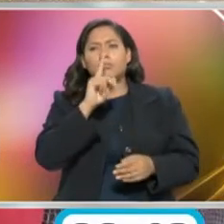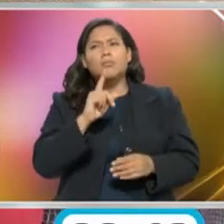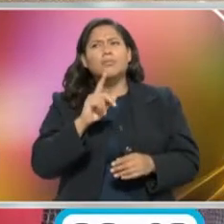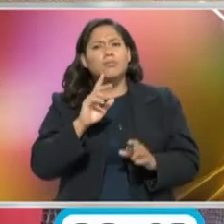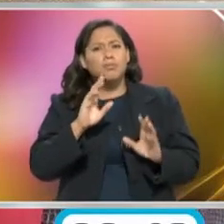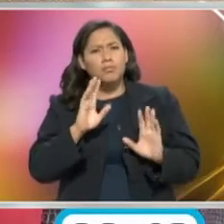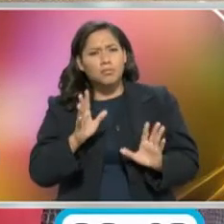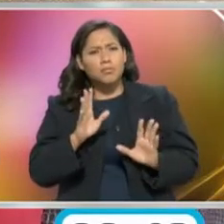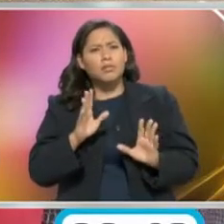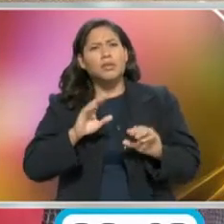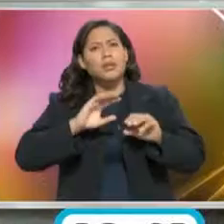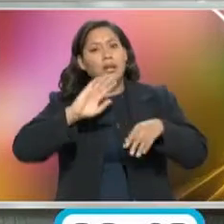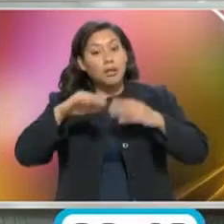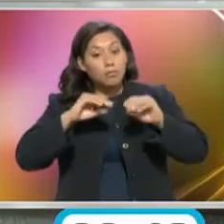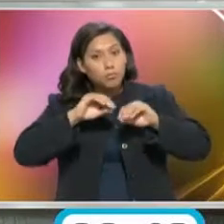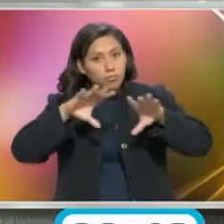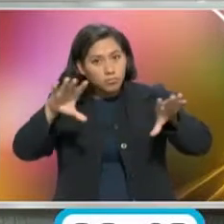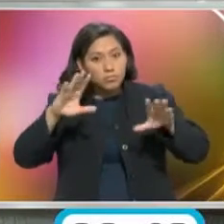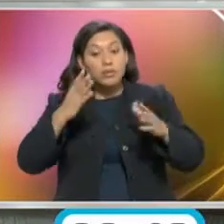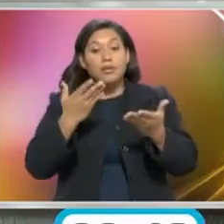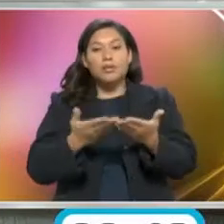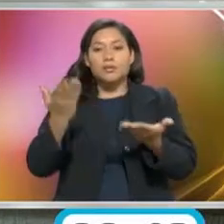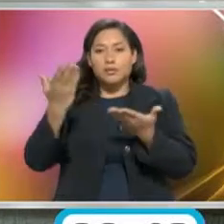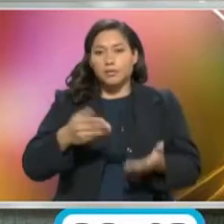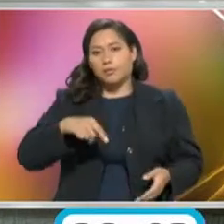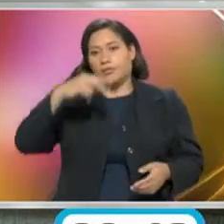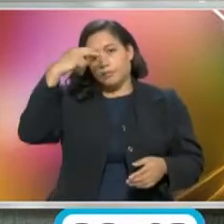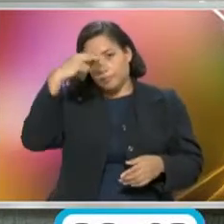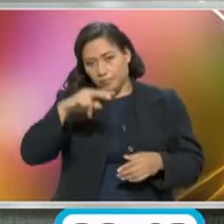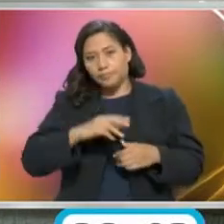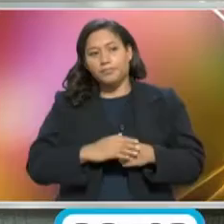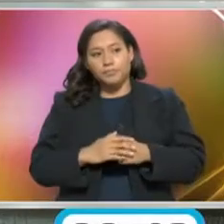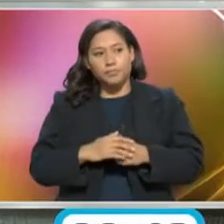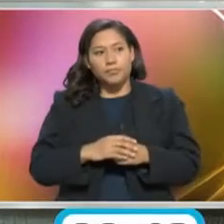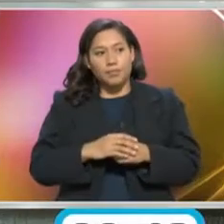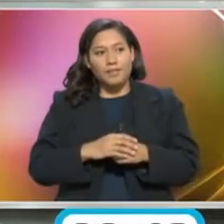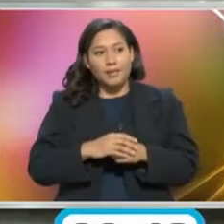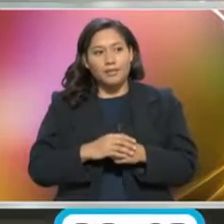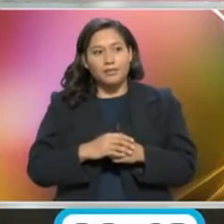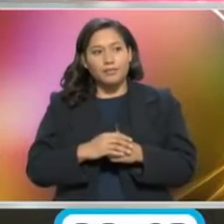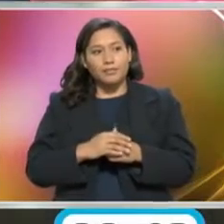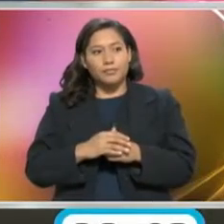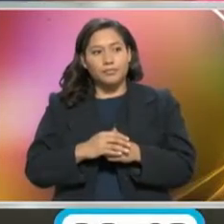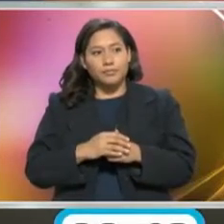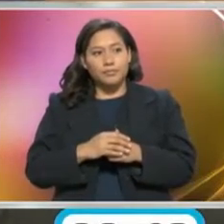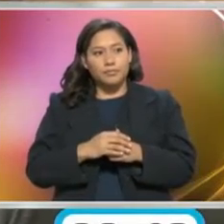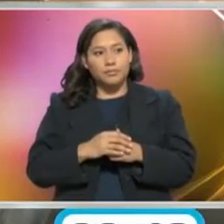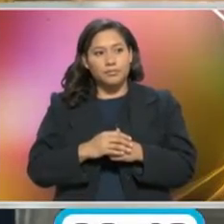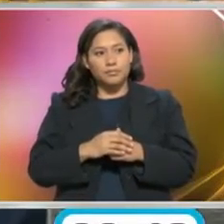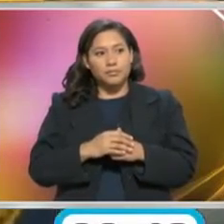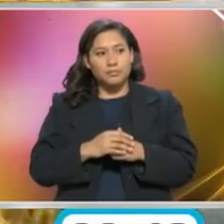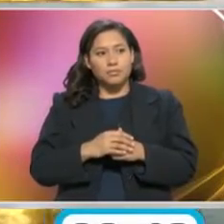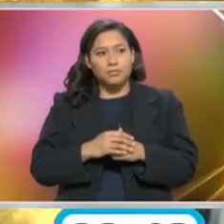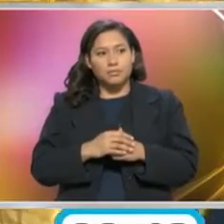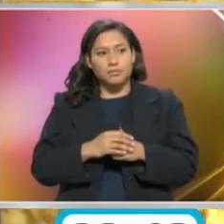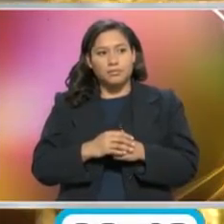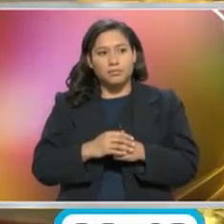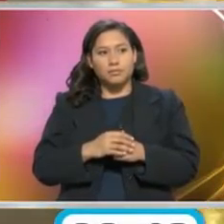que ya ha dado la vuelta al mundo, ahora tenerla aquí en México. Así es. Questa opera è